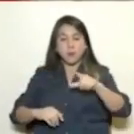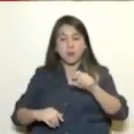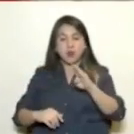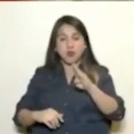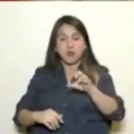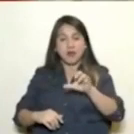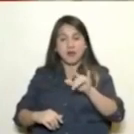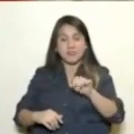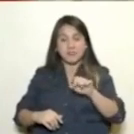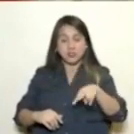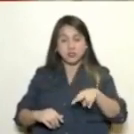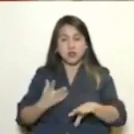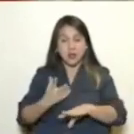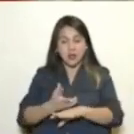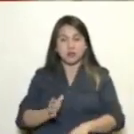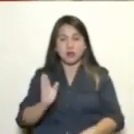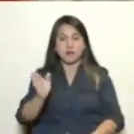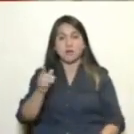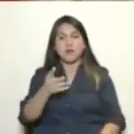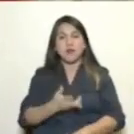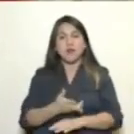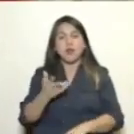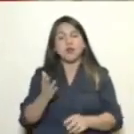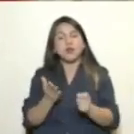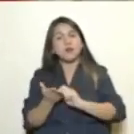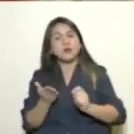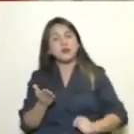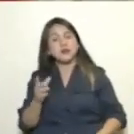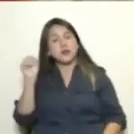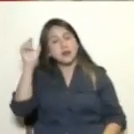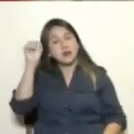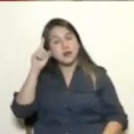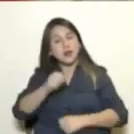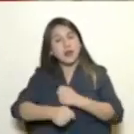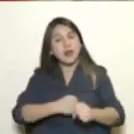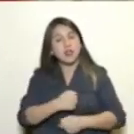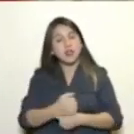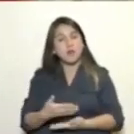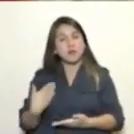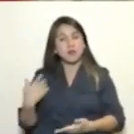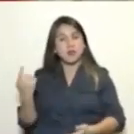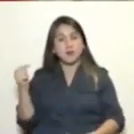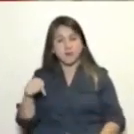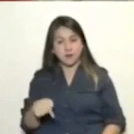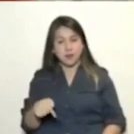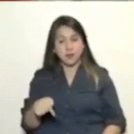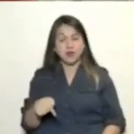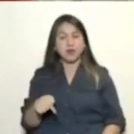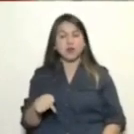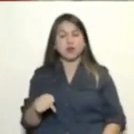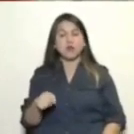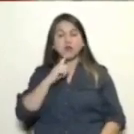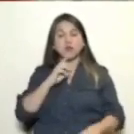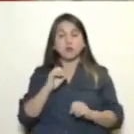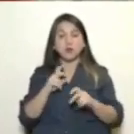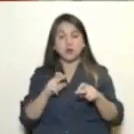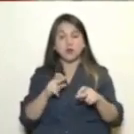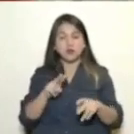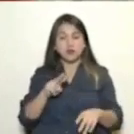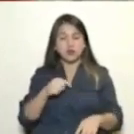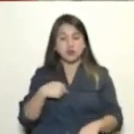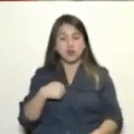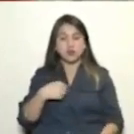filósofo, perdón, no Ricardo, alemán, Sloterdijk, que estuvo en Chile el año pasado, en el CEP, y que tuve la oportunidad de